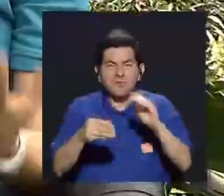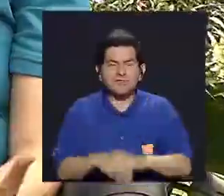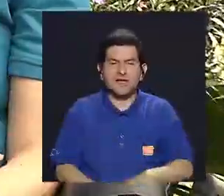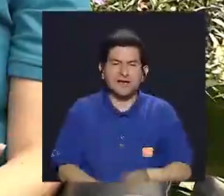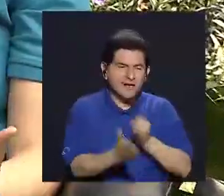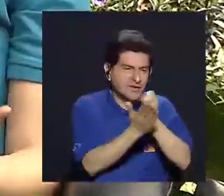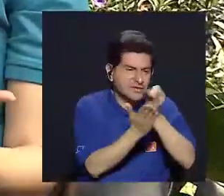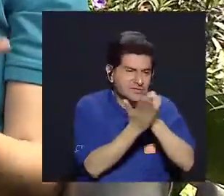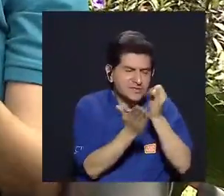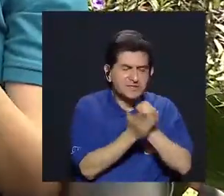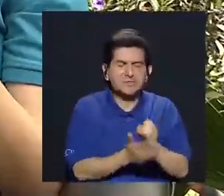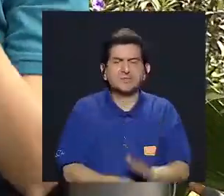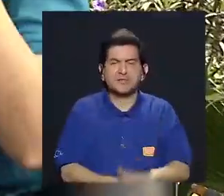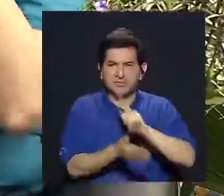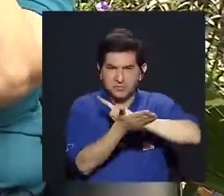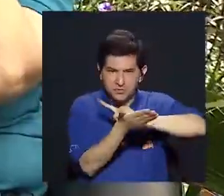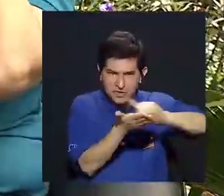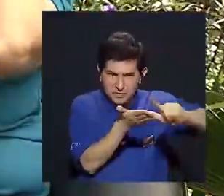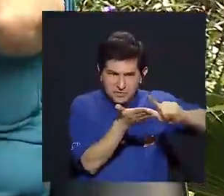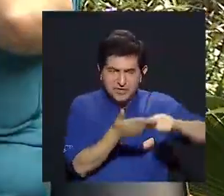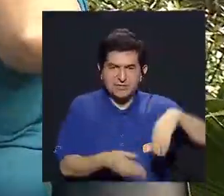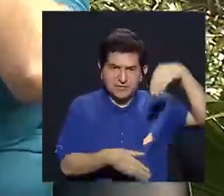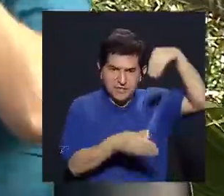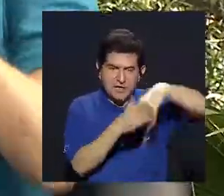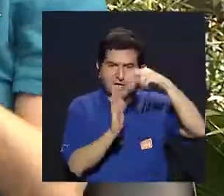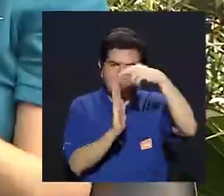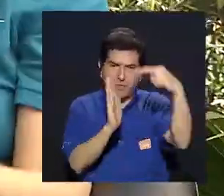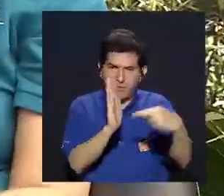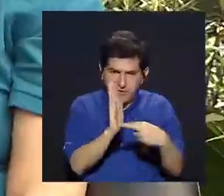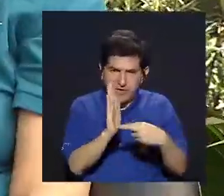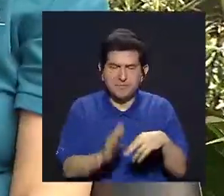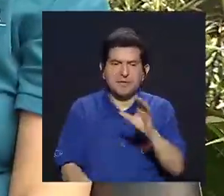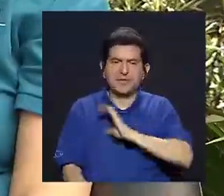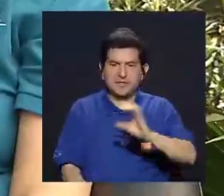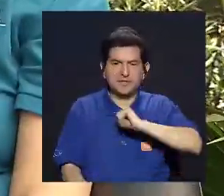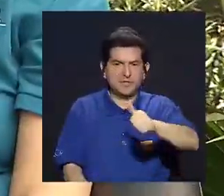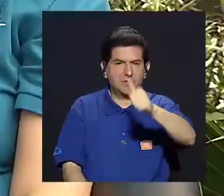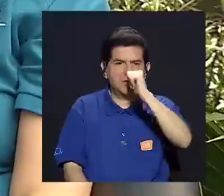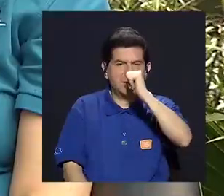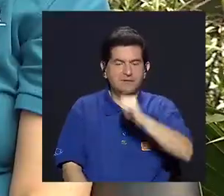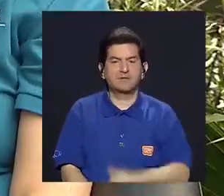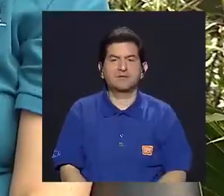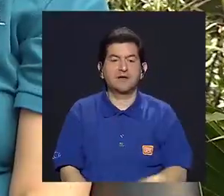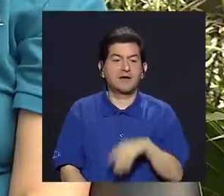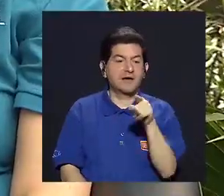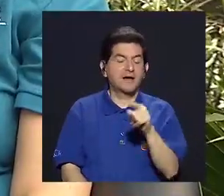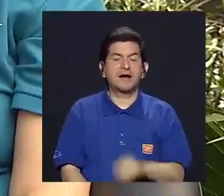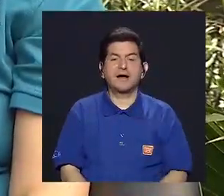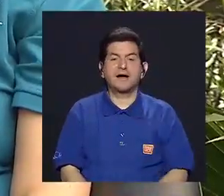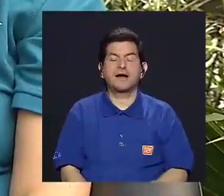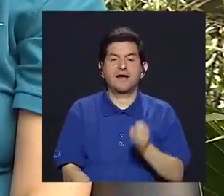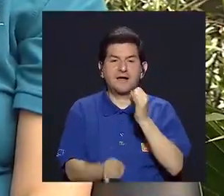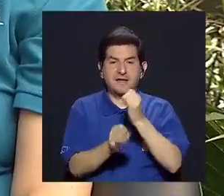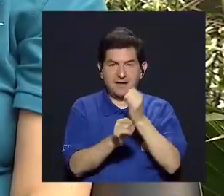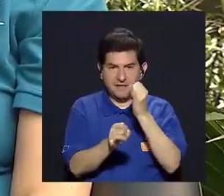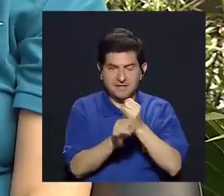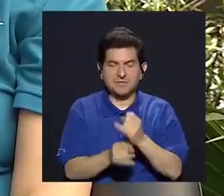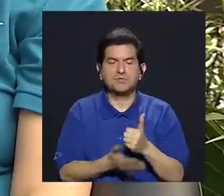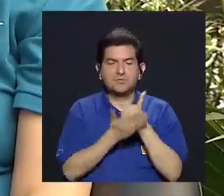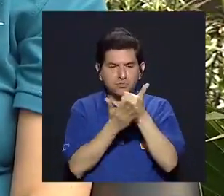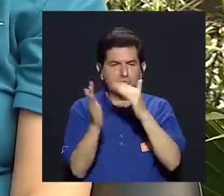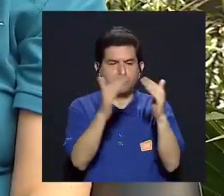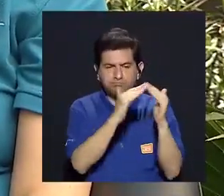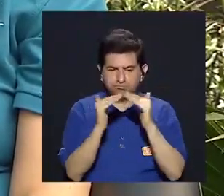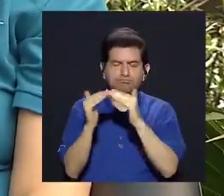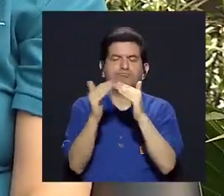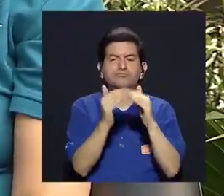punto de vista de inspección sanitaria fuera que está contemplado en los reglamentos para la calidad del agua en eso por ejemplo en el iniciales podemos apoyar mucho